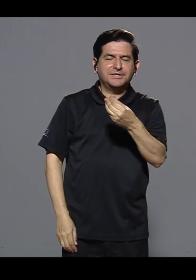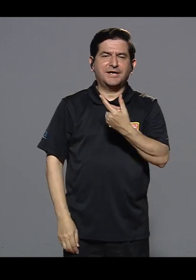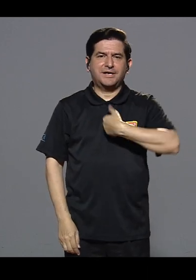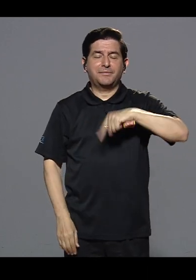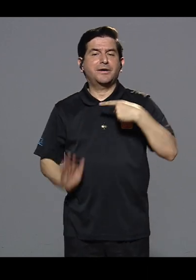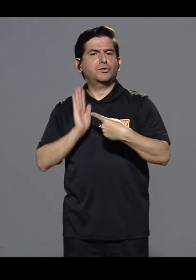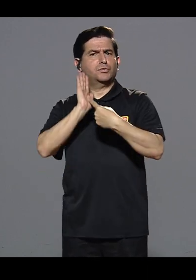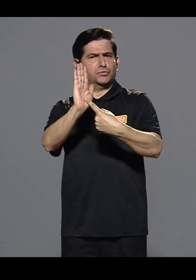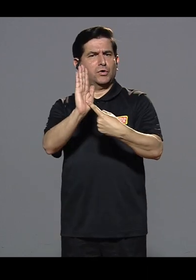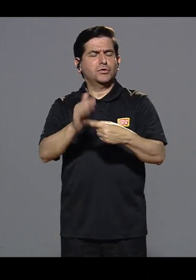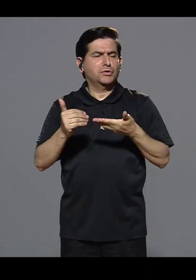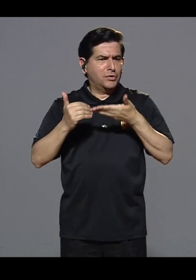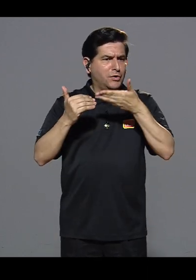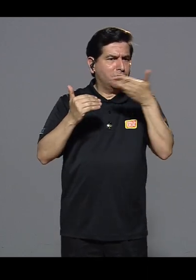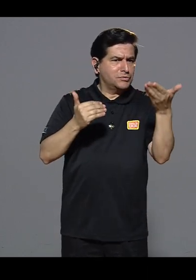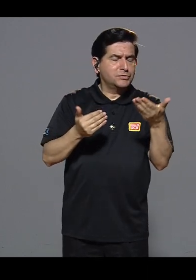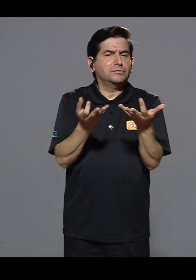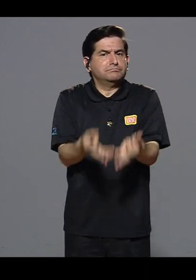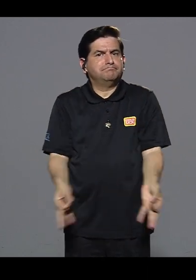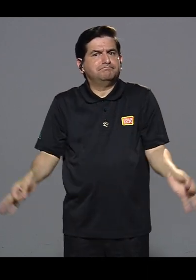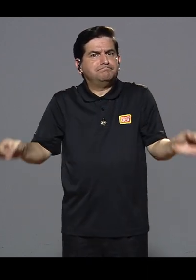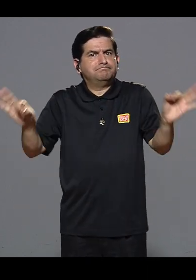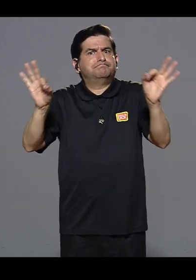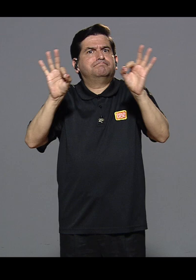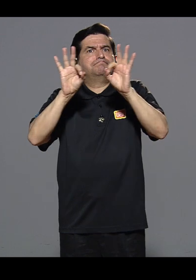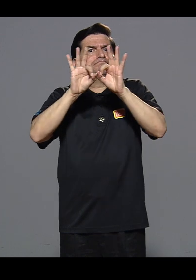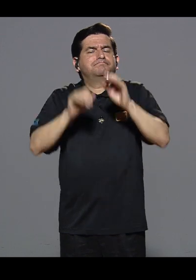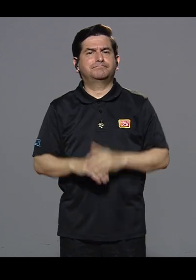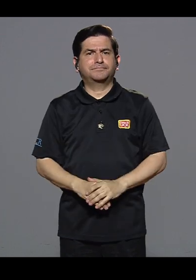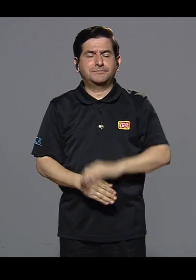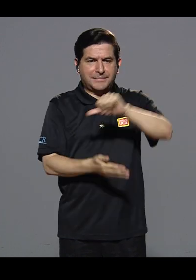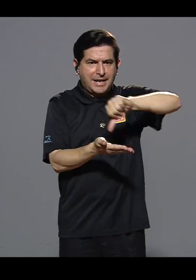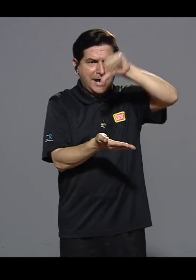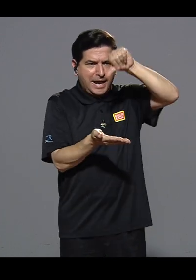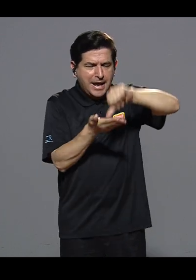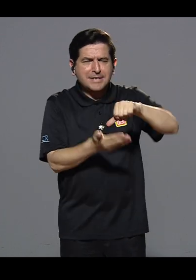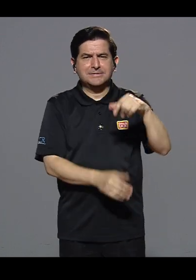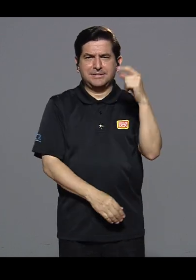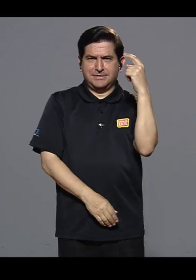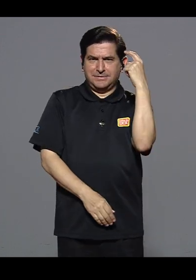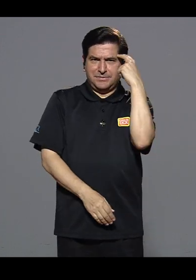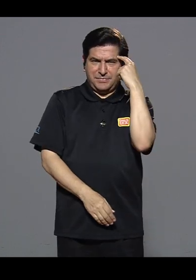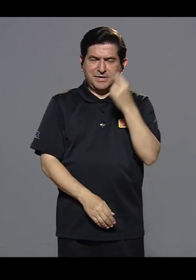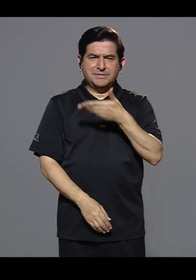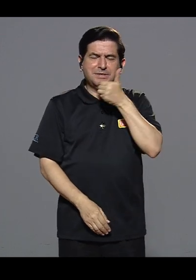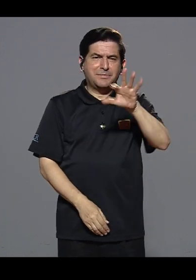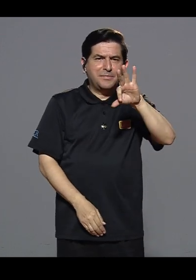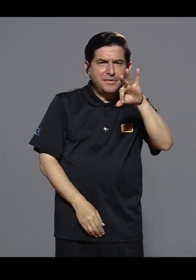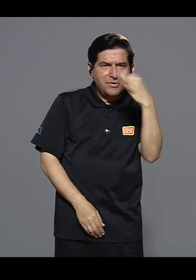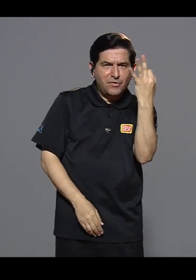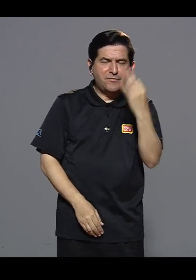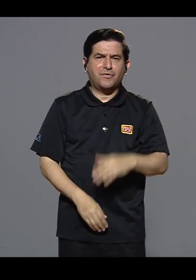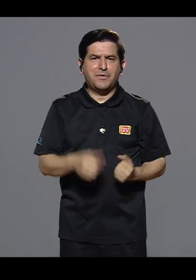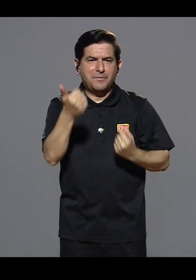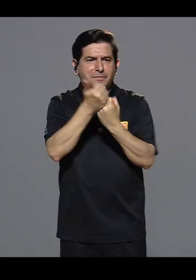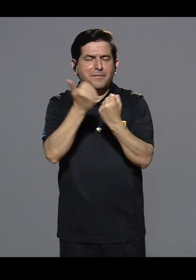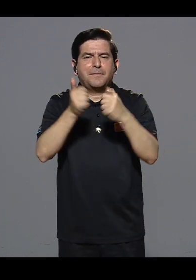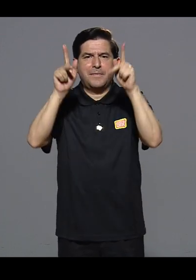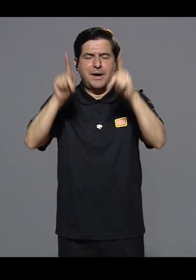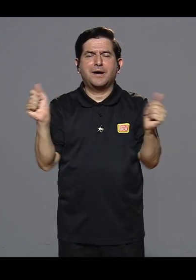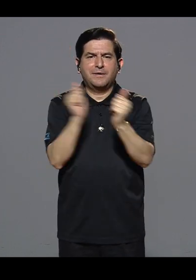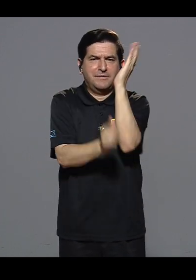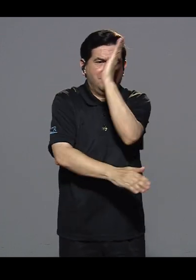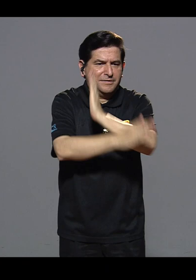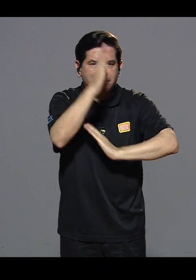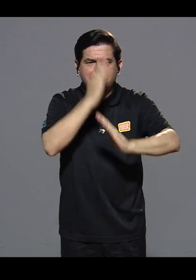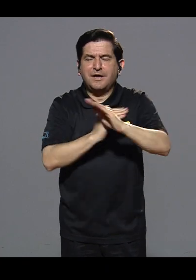Jeremy nos ha dejado en evidencia muchos factores importantes para que el centro considere de mejor manera el apoyo